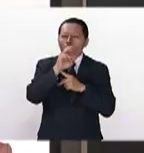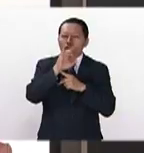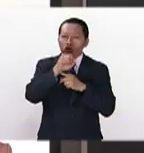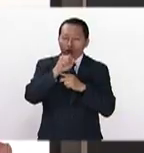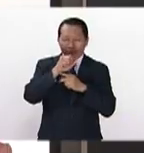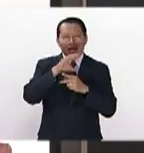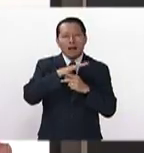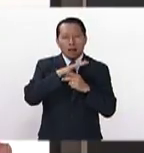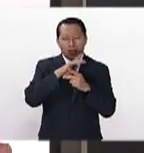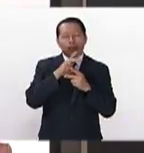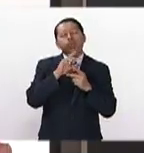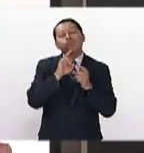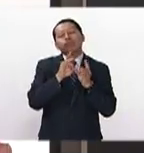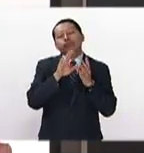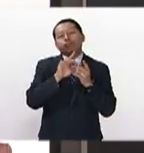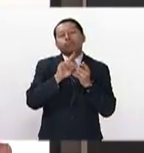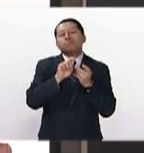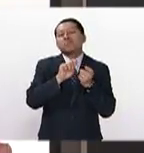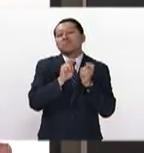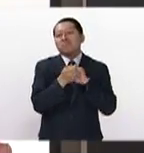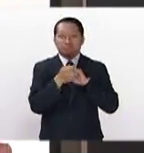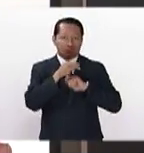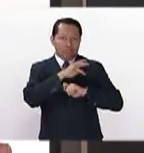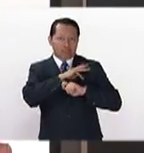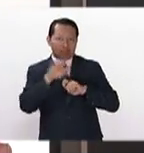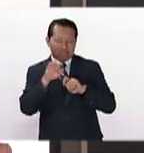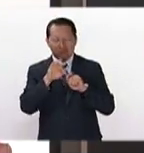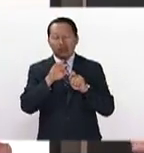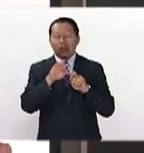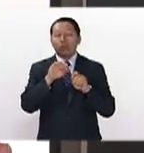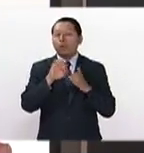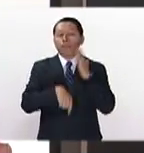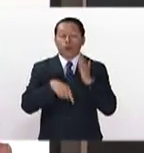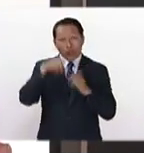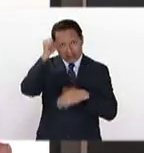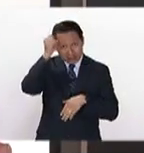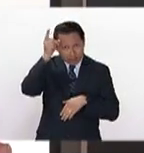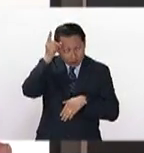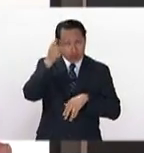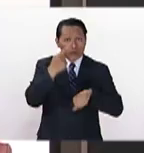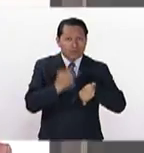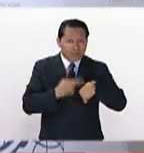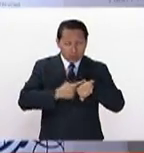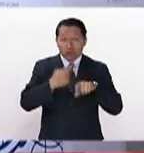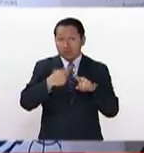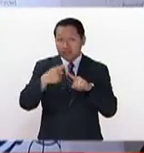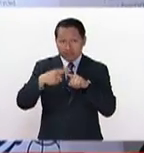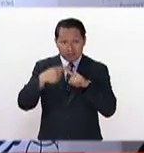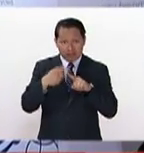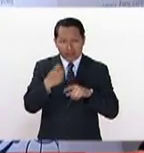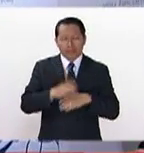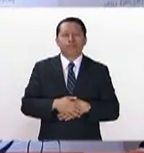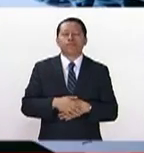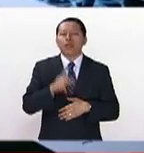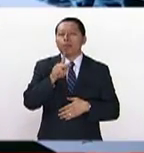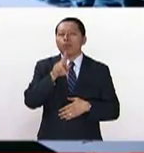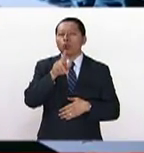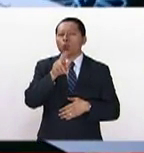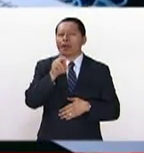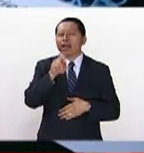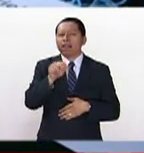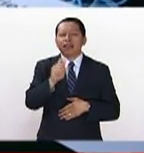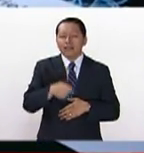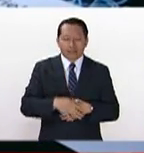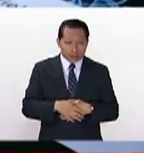de ello es el síndrome de Down, otras enfermedades. ¿En qué consiste precisamente tu proyecto Purican? Purican,